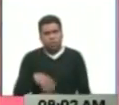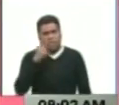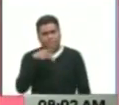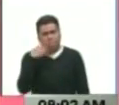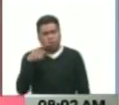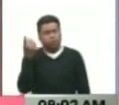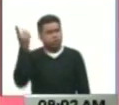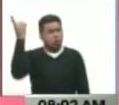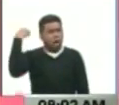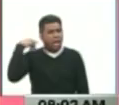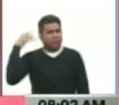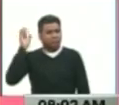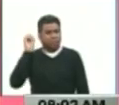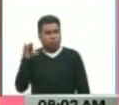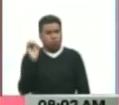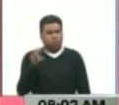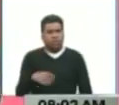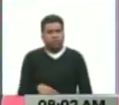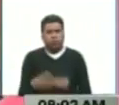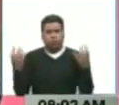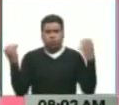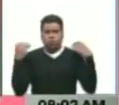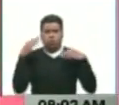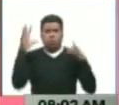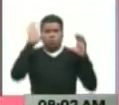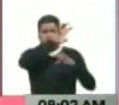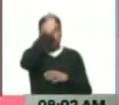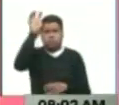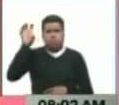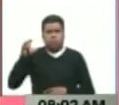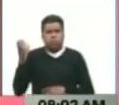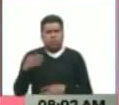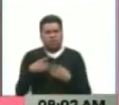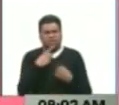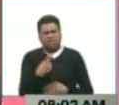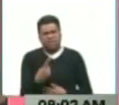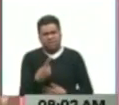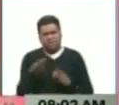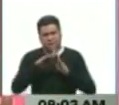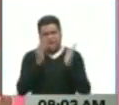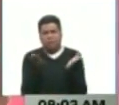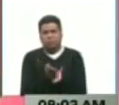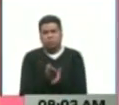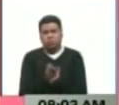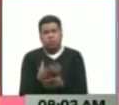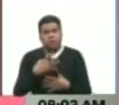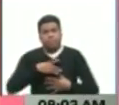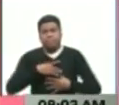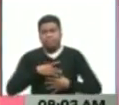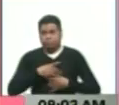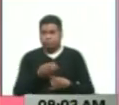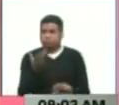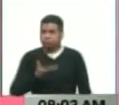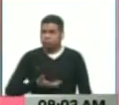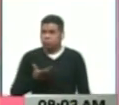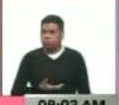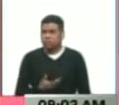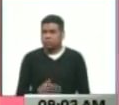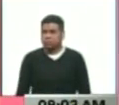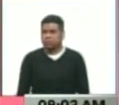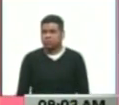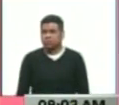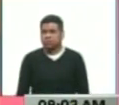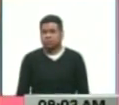40 capitales de todo el planeta. ¿Qué se dice en el mundo? ¿Qué importancia tuvo este foro internacional para emitir la